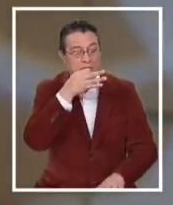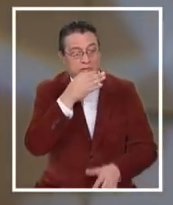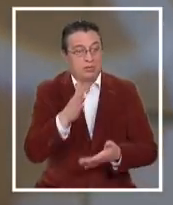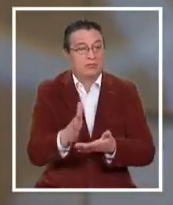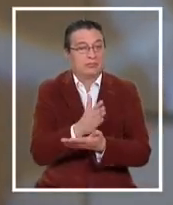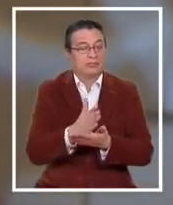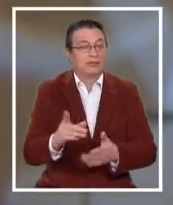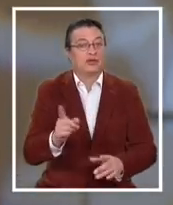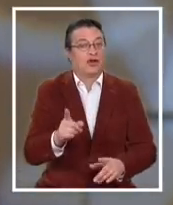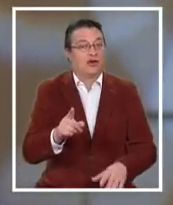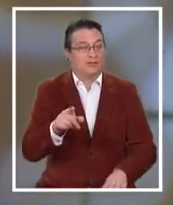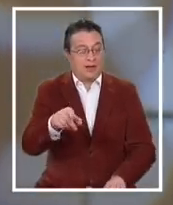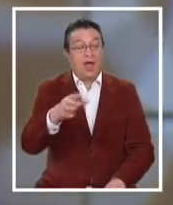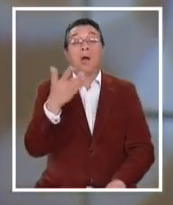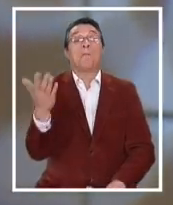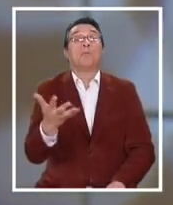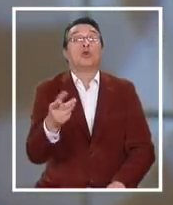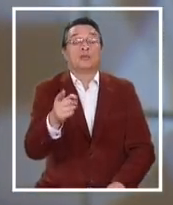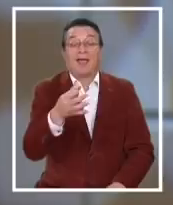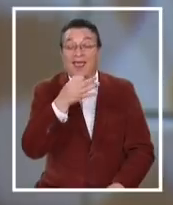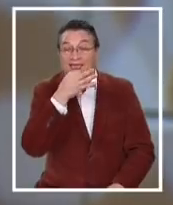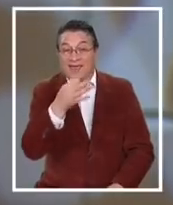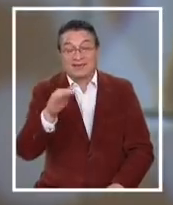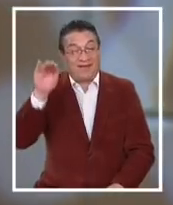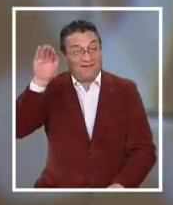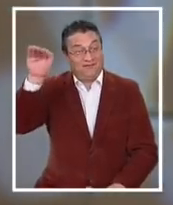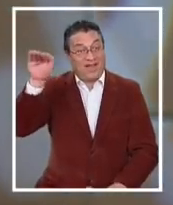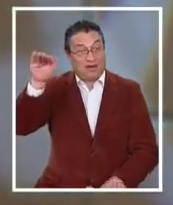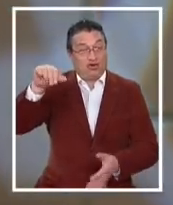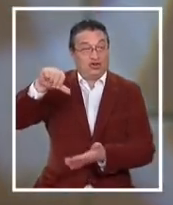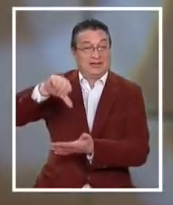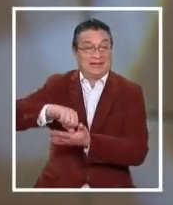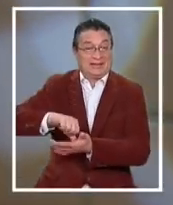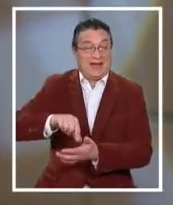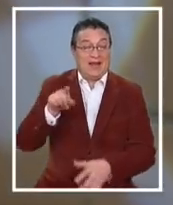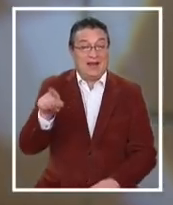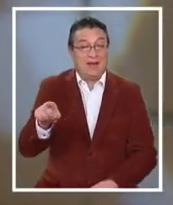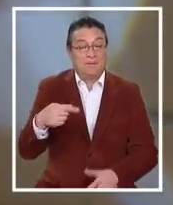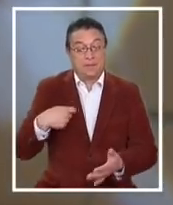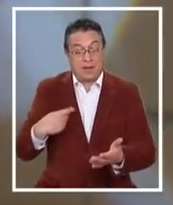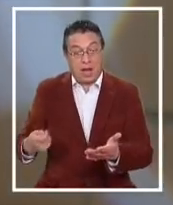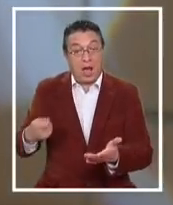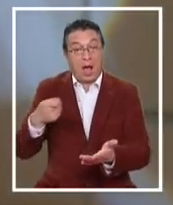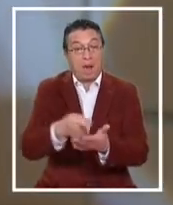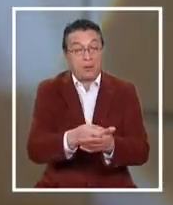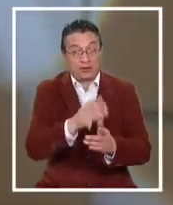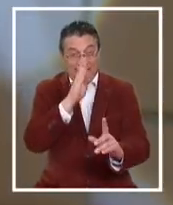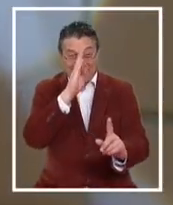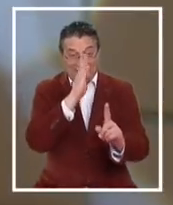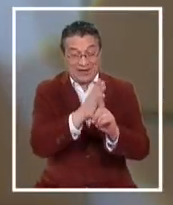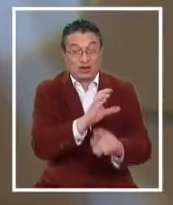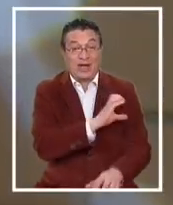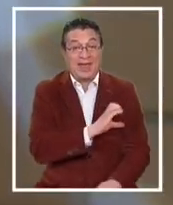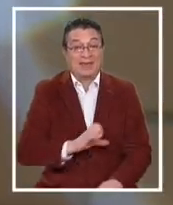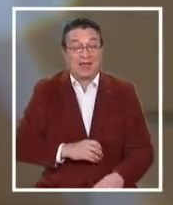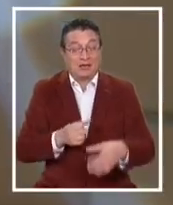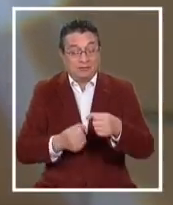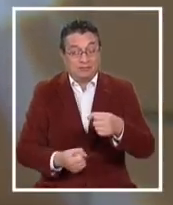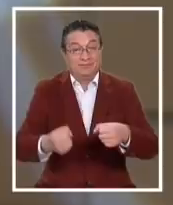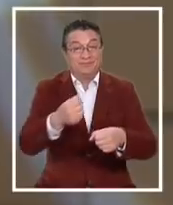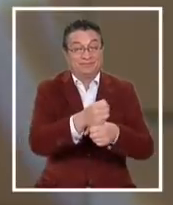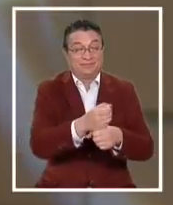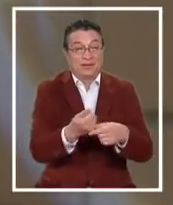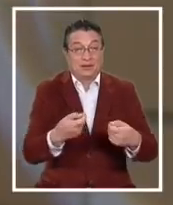del informe del Banco Central, porque una de las cosas que dice el informe del Banco Central es que los aportes directos del Estado para reemplazar o